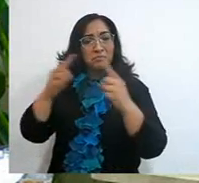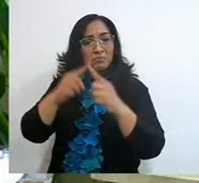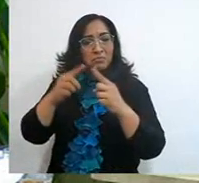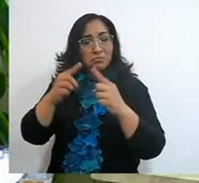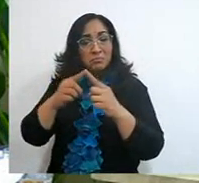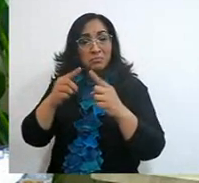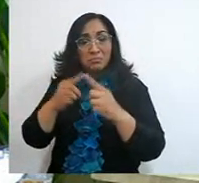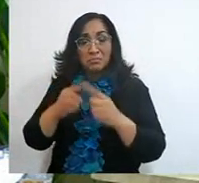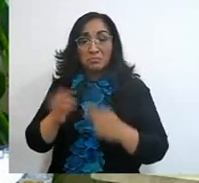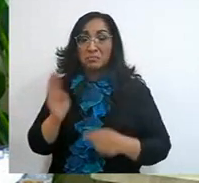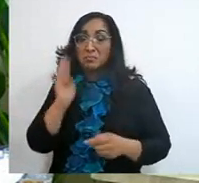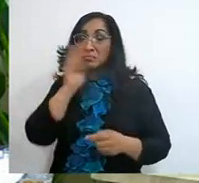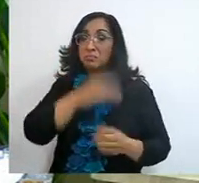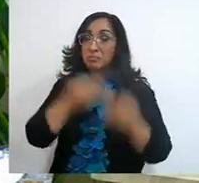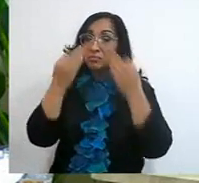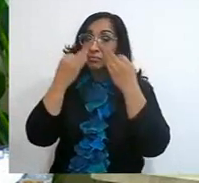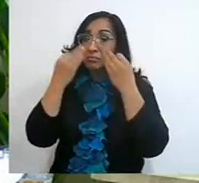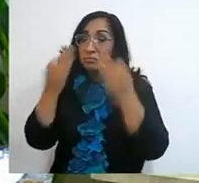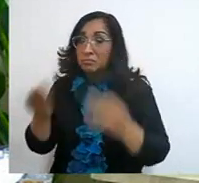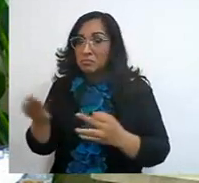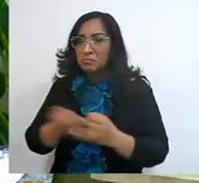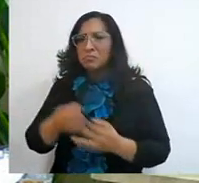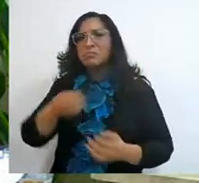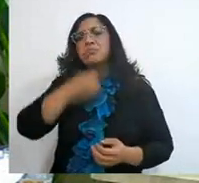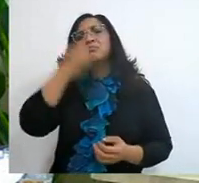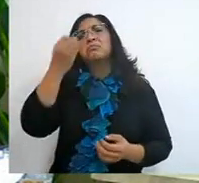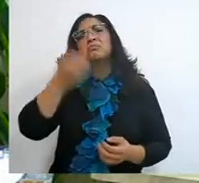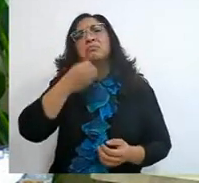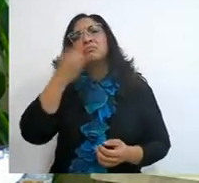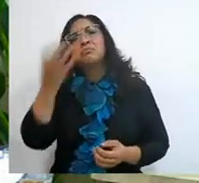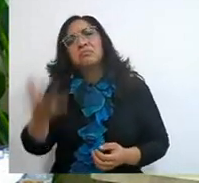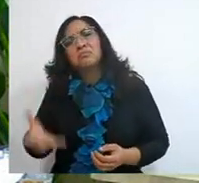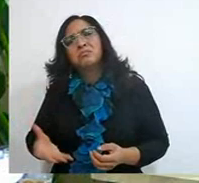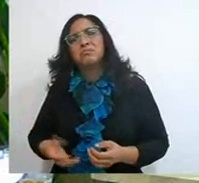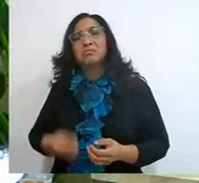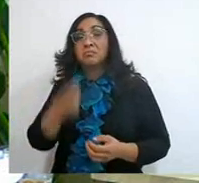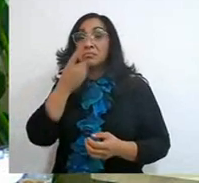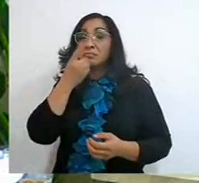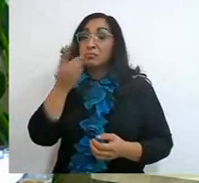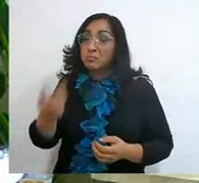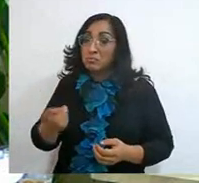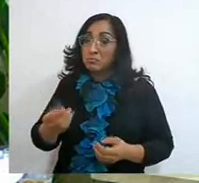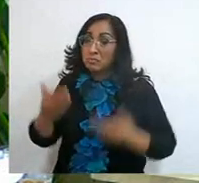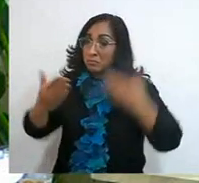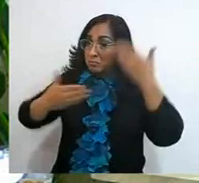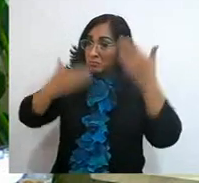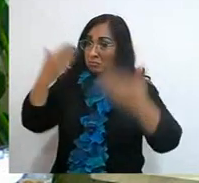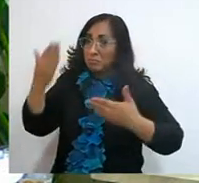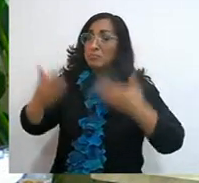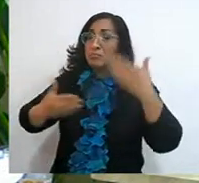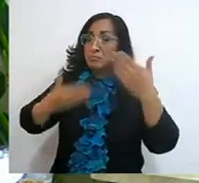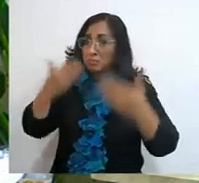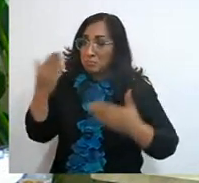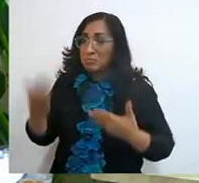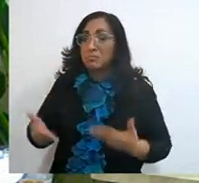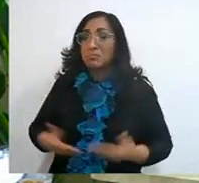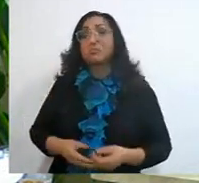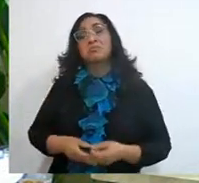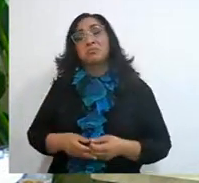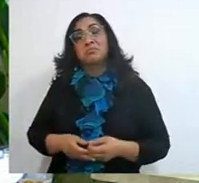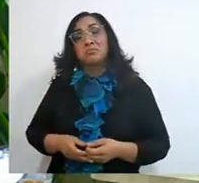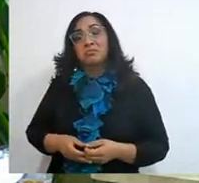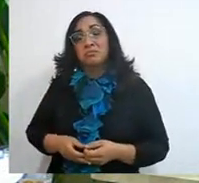la predicación, a través de todo lo que estamos nosotros enseñando. Si no enseñamos de acuerdo a la